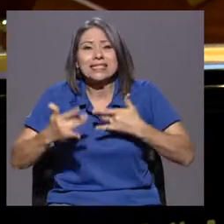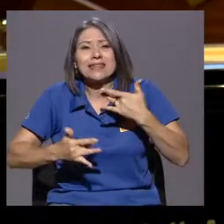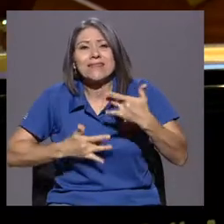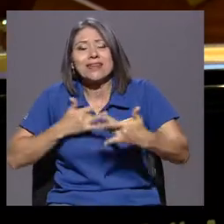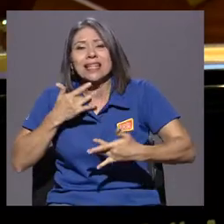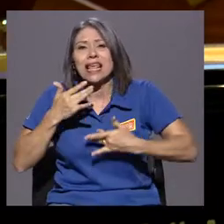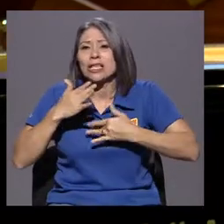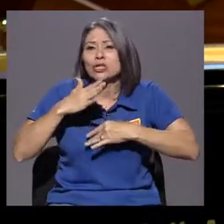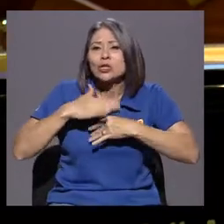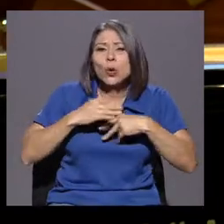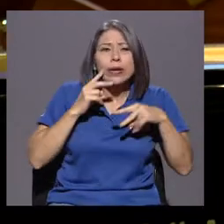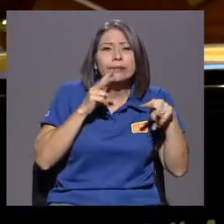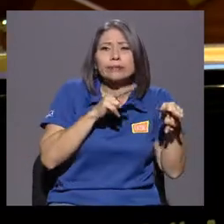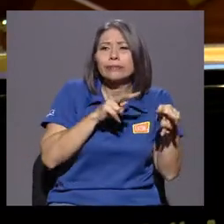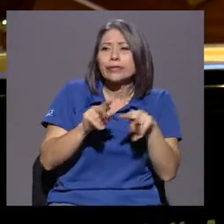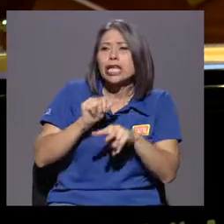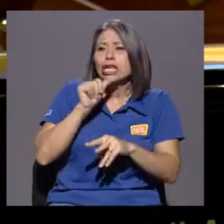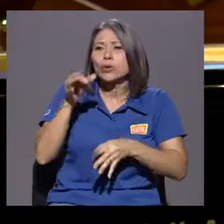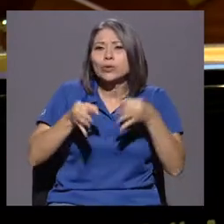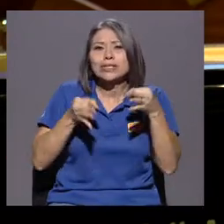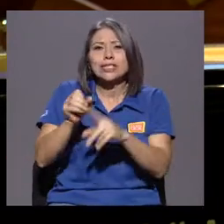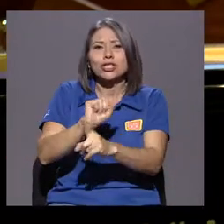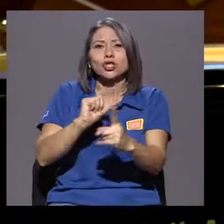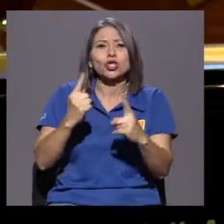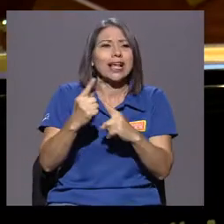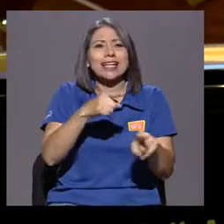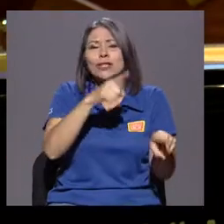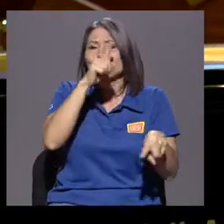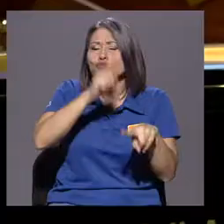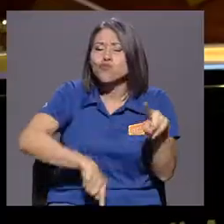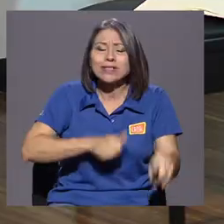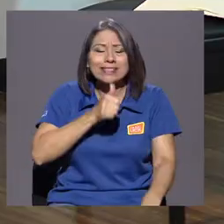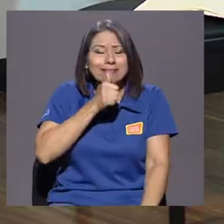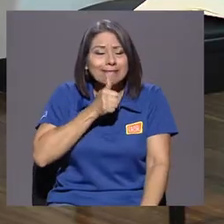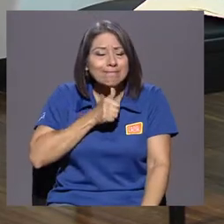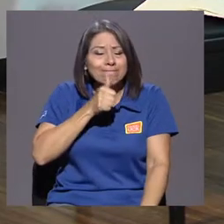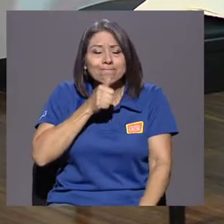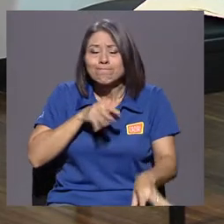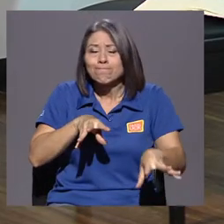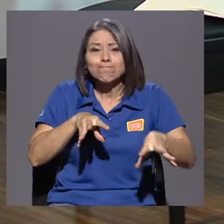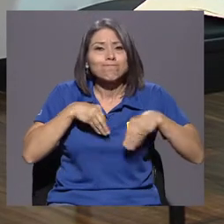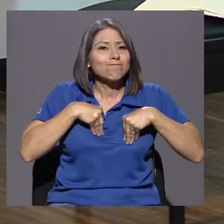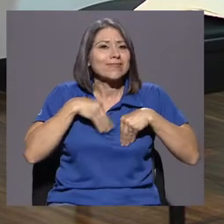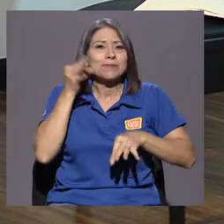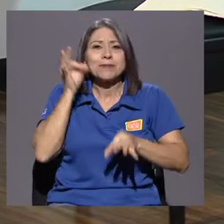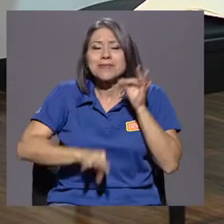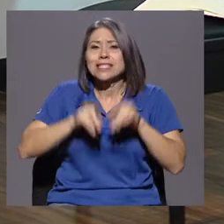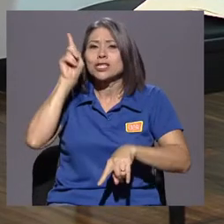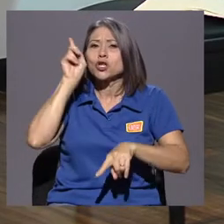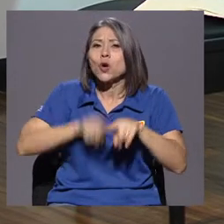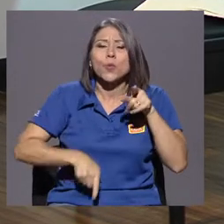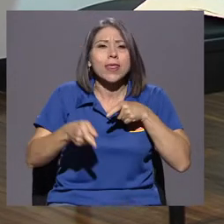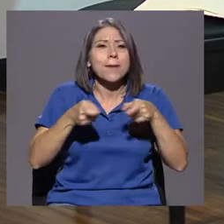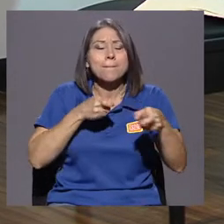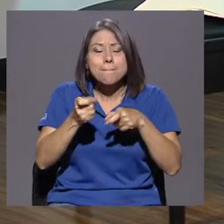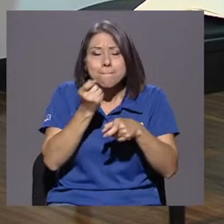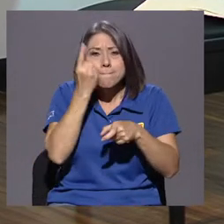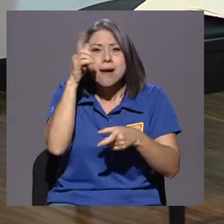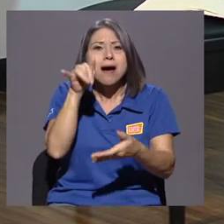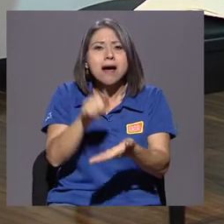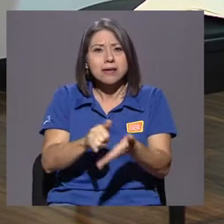respecto a la injusticia social no podía tolerar la injusticia social simplemente no podía manejar eso